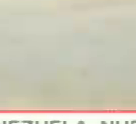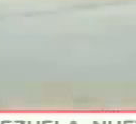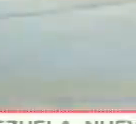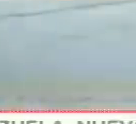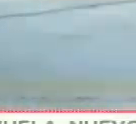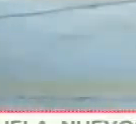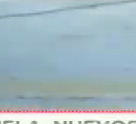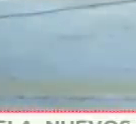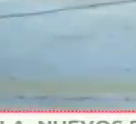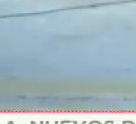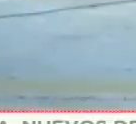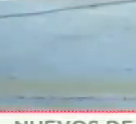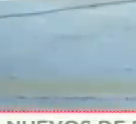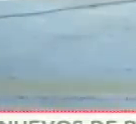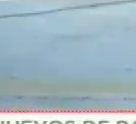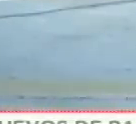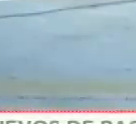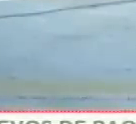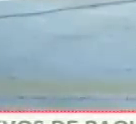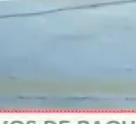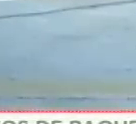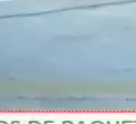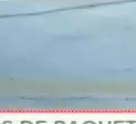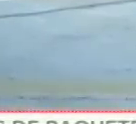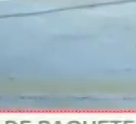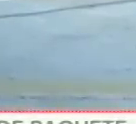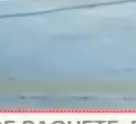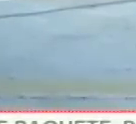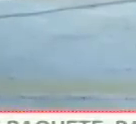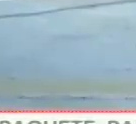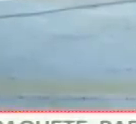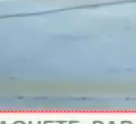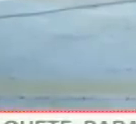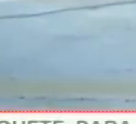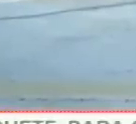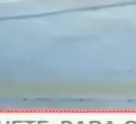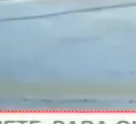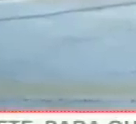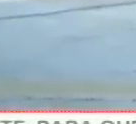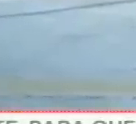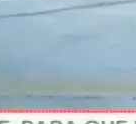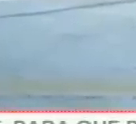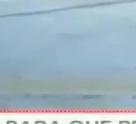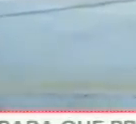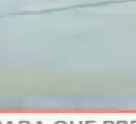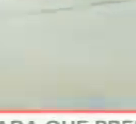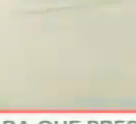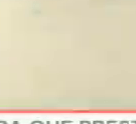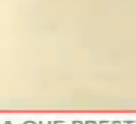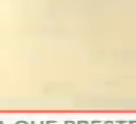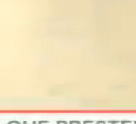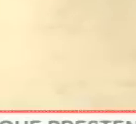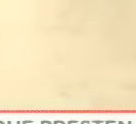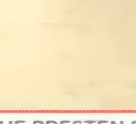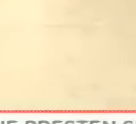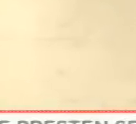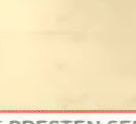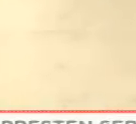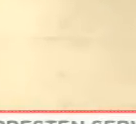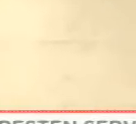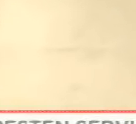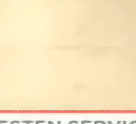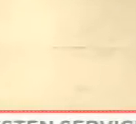general Graciliano Ruiz Gamboa, presidente del CITSA. Y como bien usted lo comentaba recientemente, mi comandante, nos encontramos